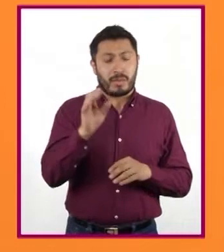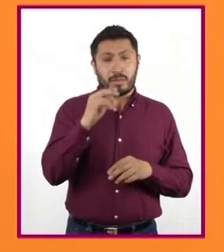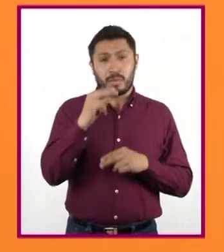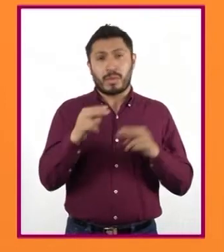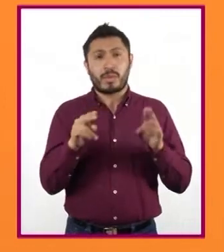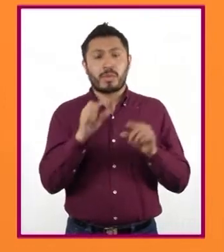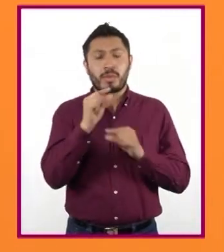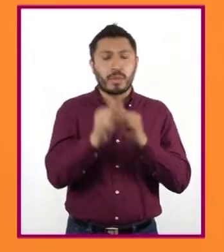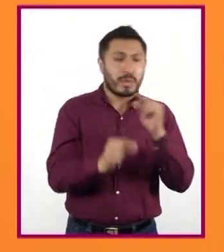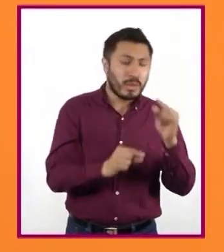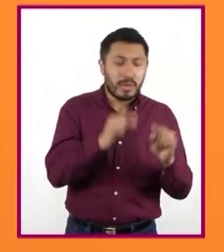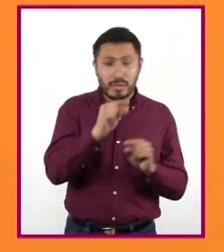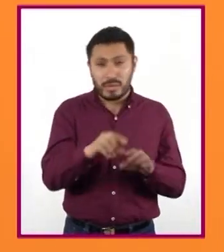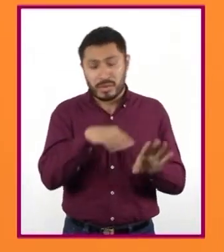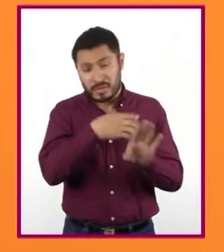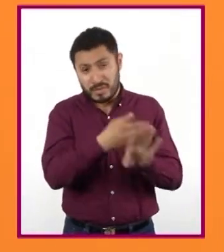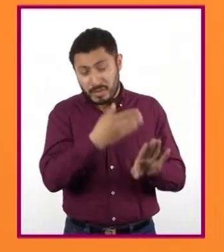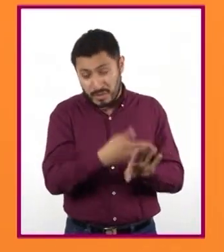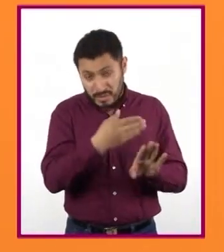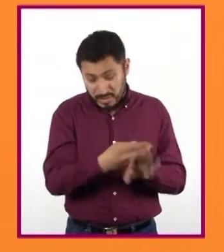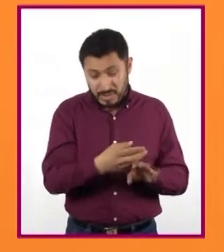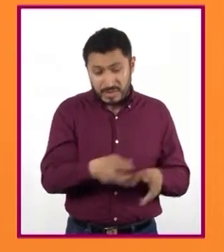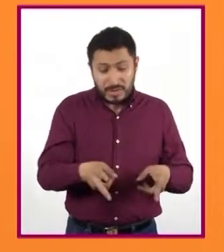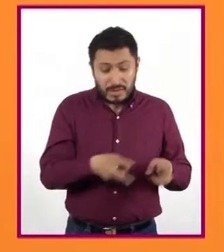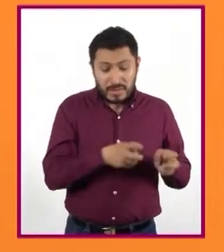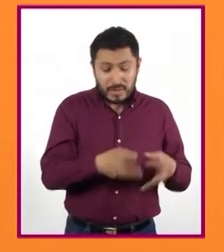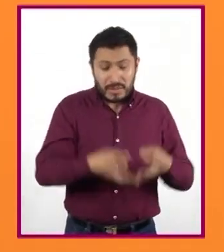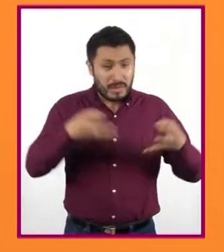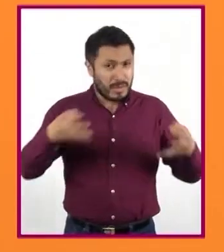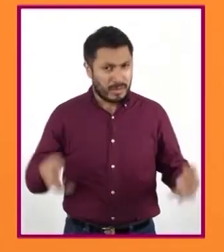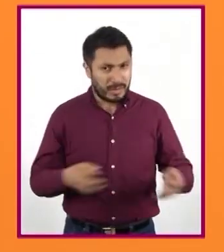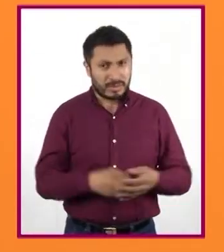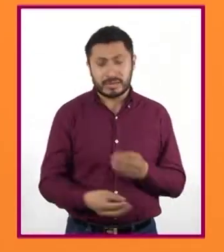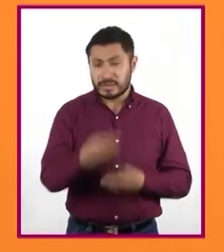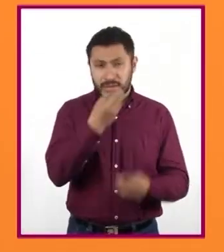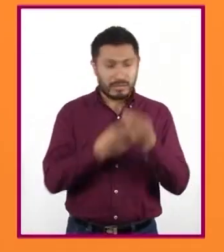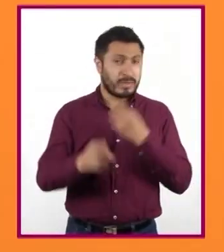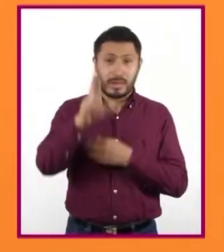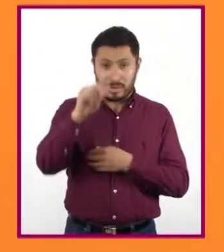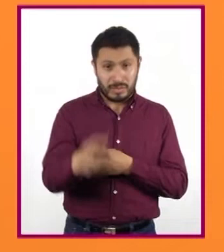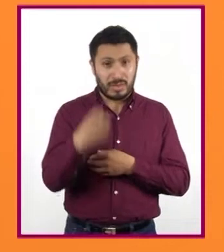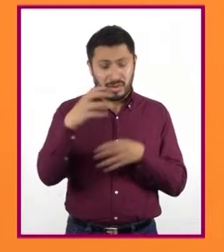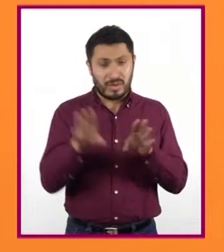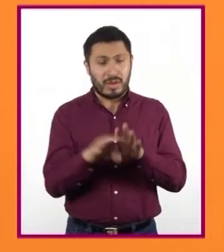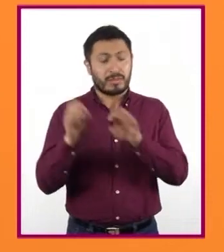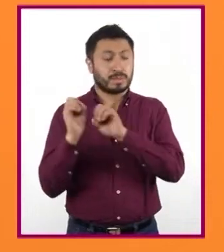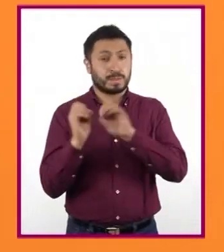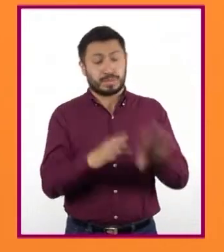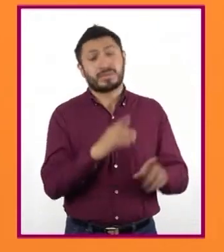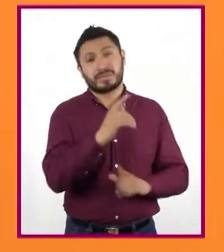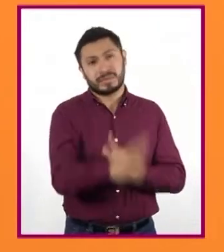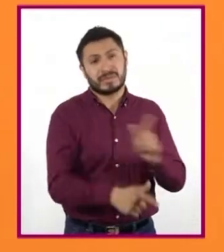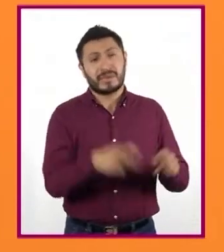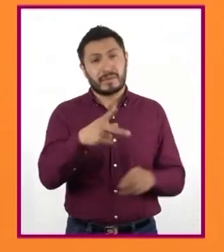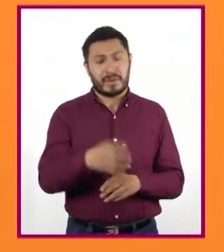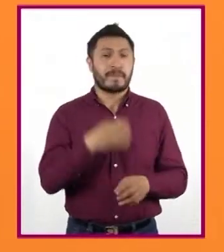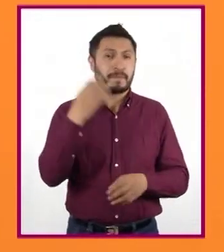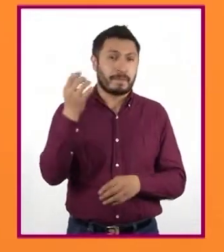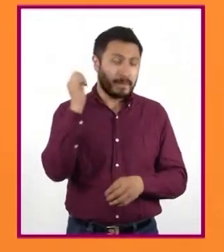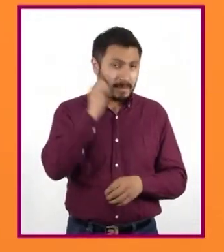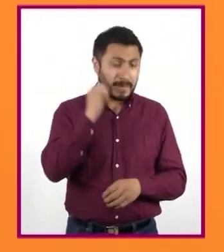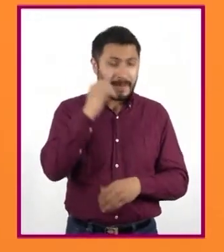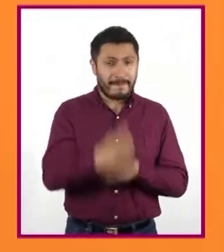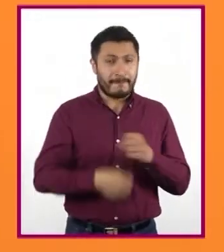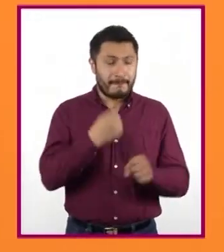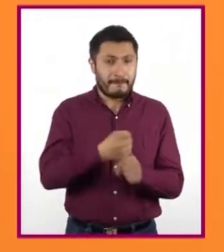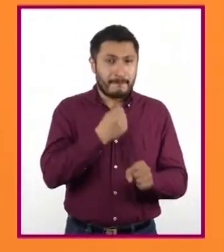las posibilidades de obtener cosechas suficientes para el sustento de la población, provocó el abandono paulatino pero constante de casi